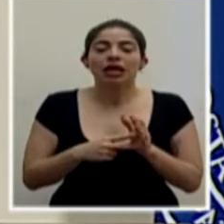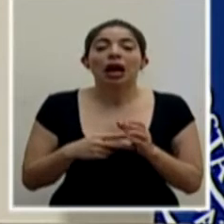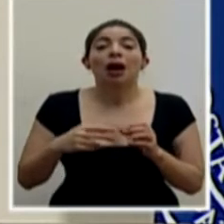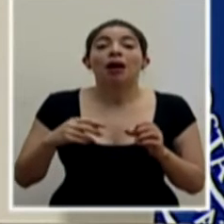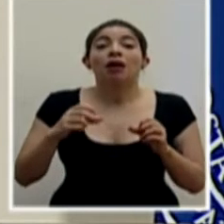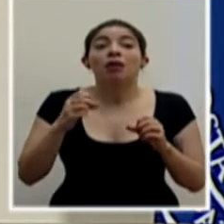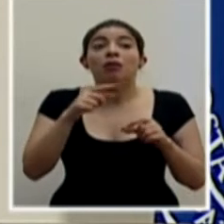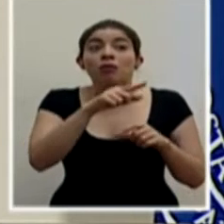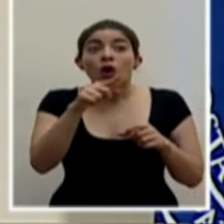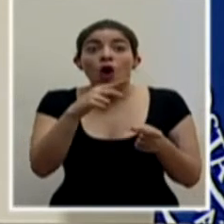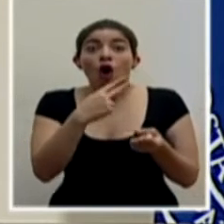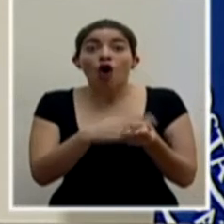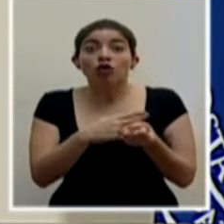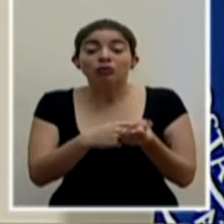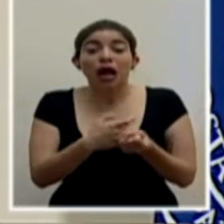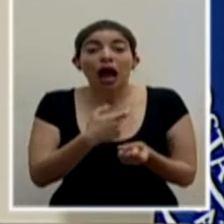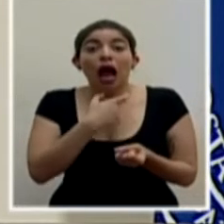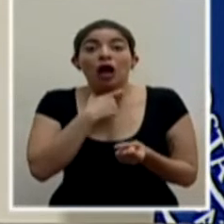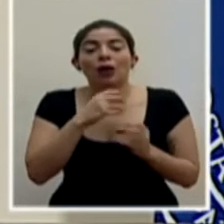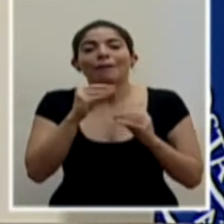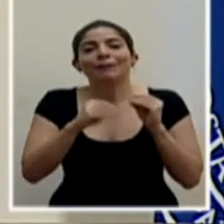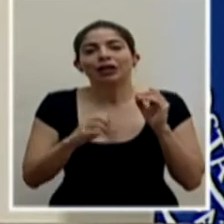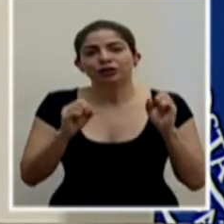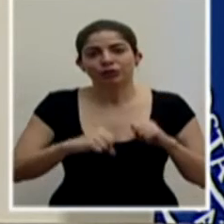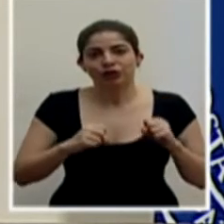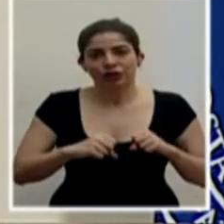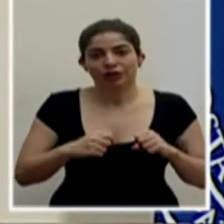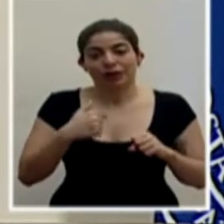a saturar nuestro sistema de salud.